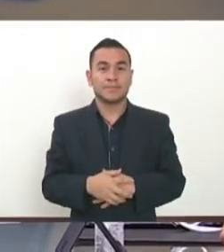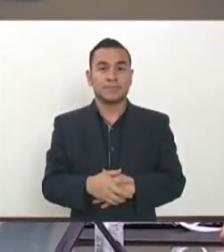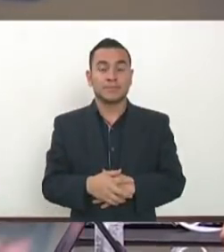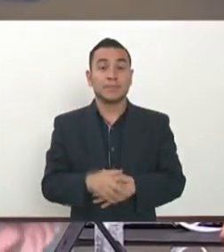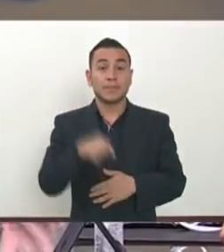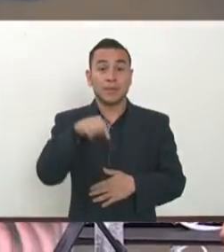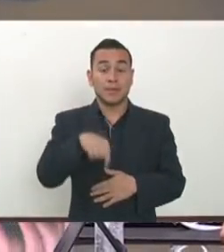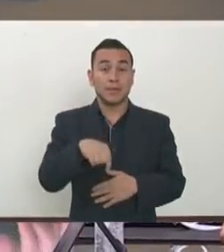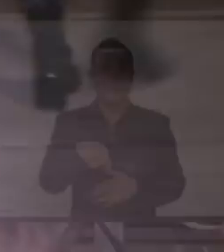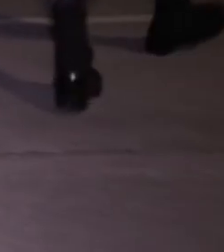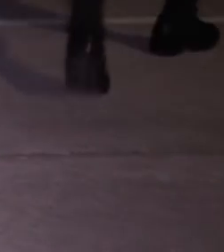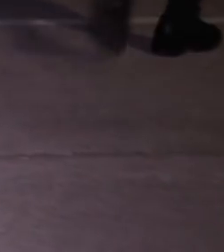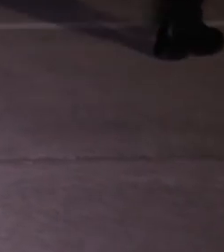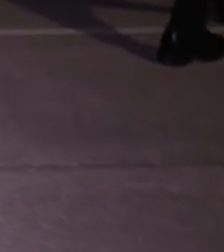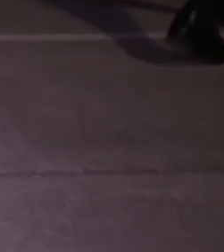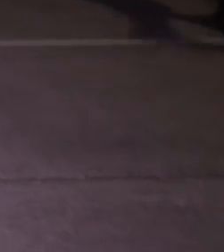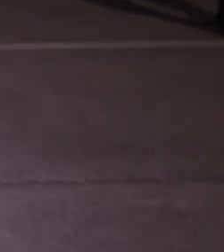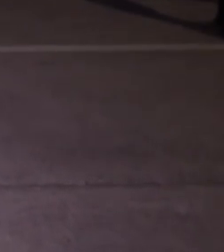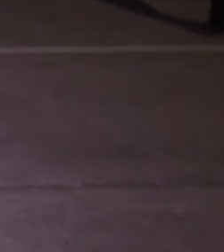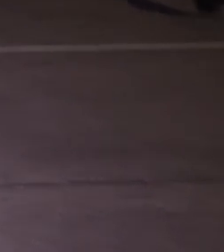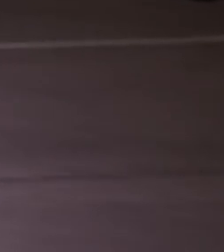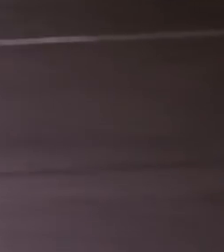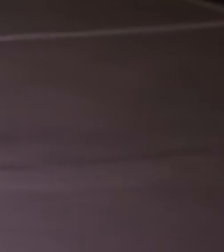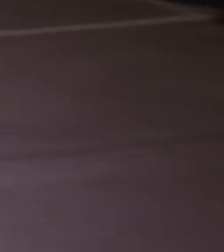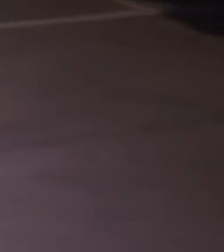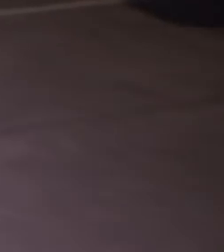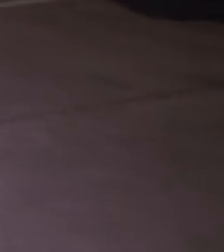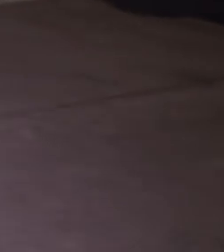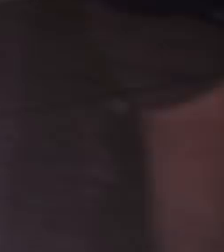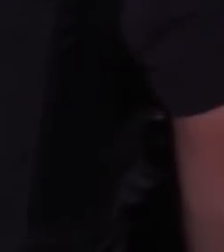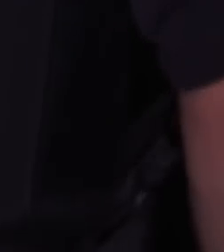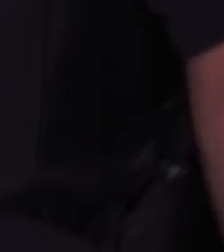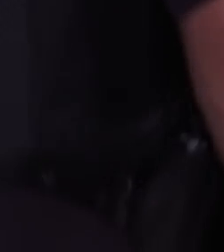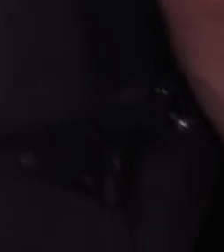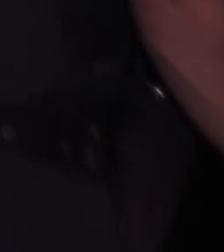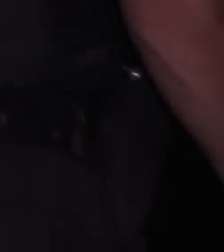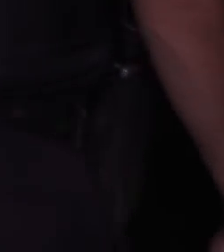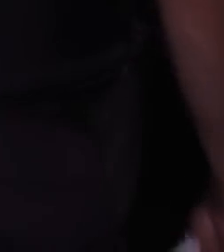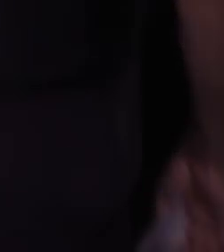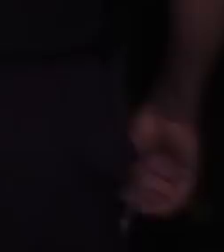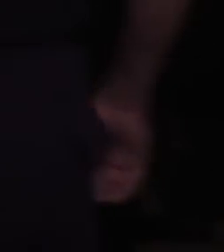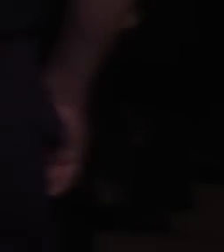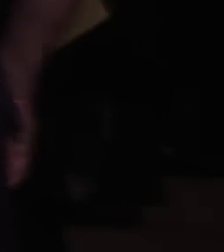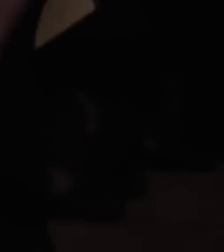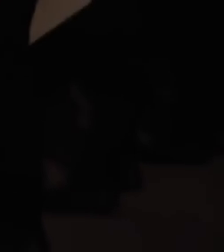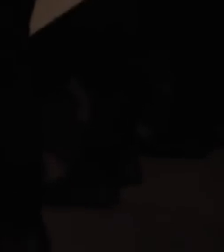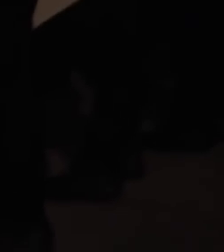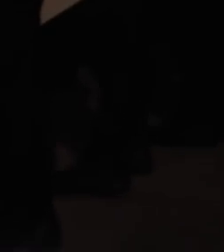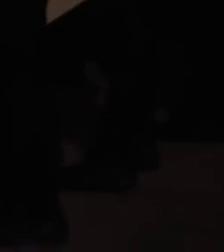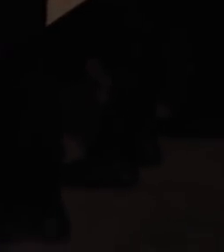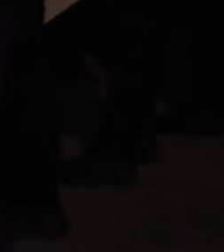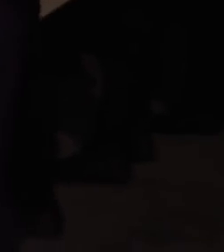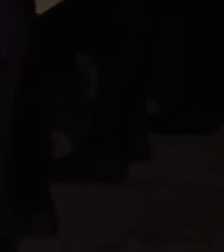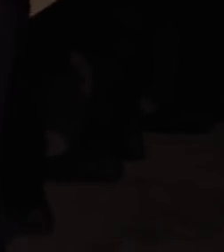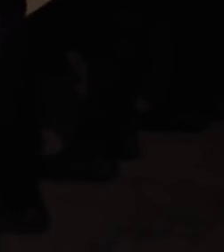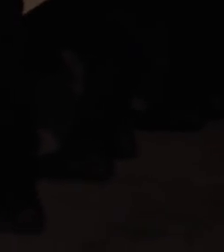asesinatos puesto que hasta la medianoche del pasado 24 de abril se reporta un total de 17 homicidios en